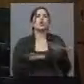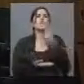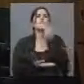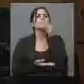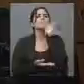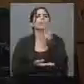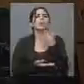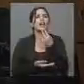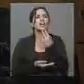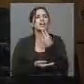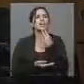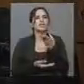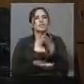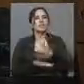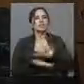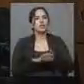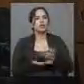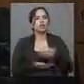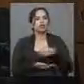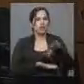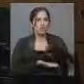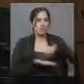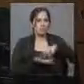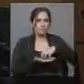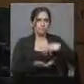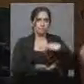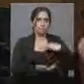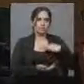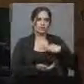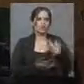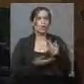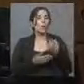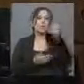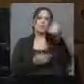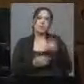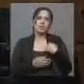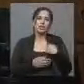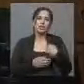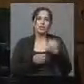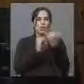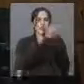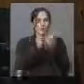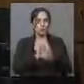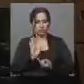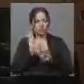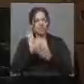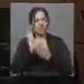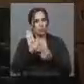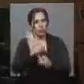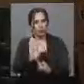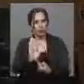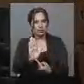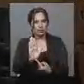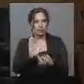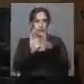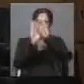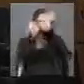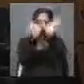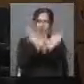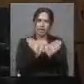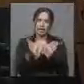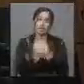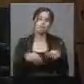población... ...pero en una dirección que muestre esos logros de manera más clara. Y con esto apunto a que los temas